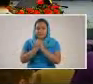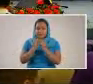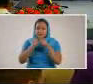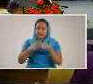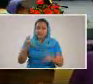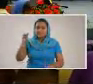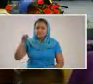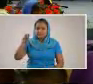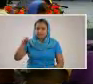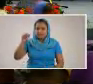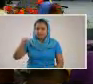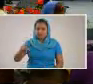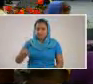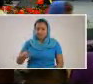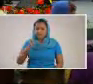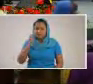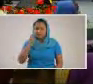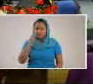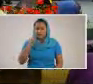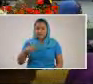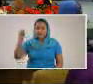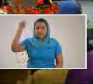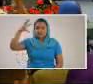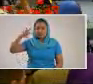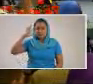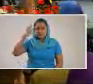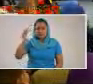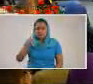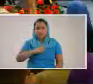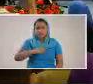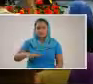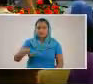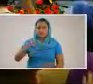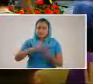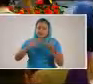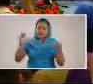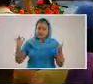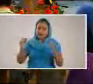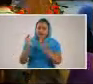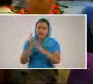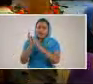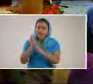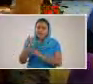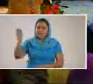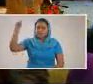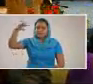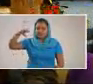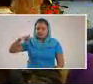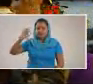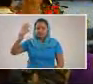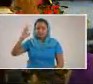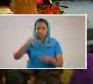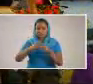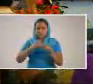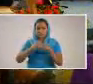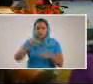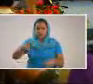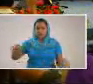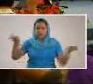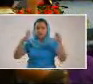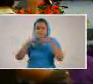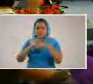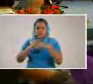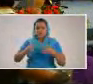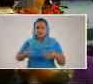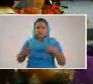Amén. Padre bendito que estás en la gloria, alabamos y bendecimos tu nombre en esta noche. Te damos